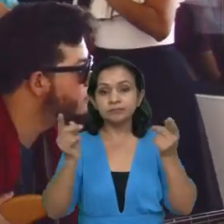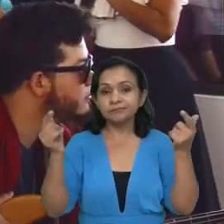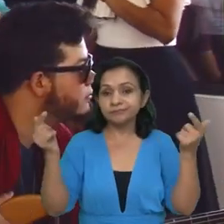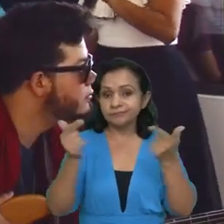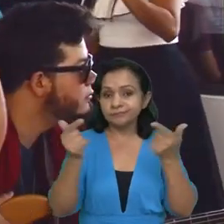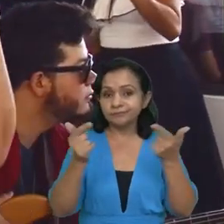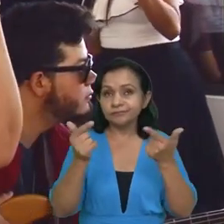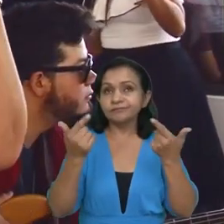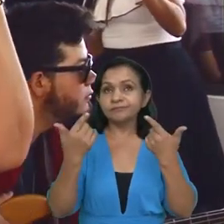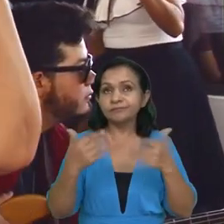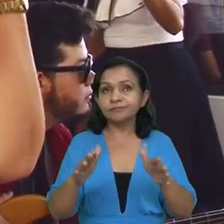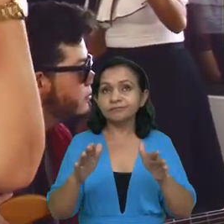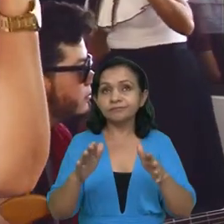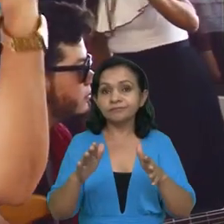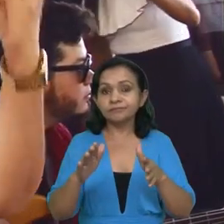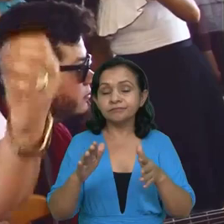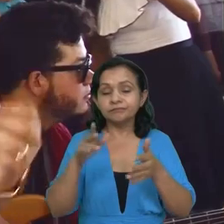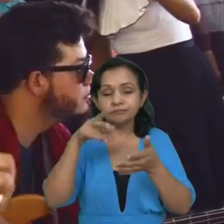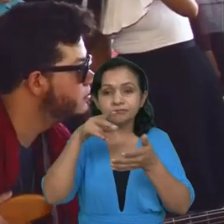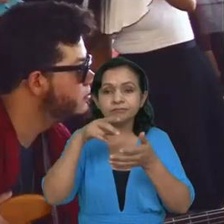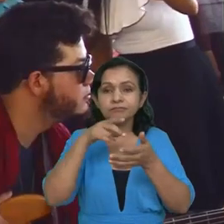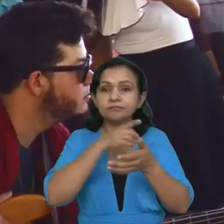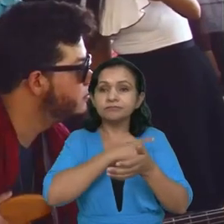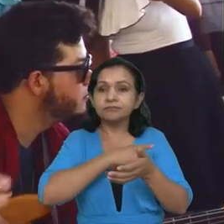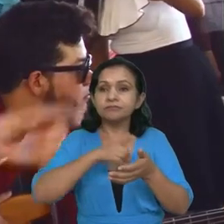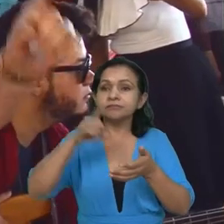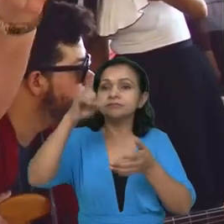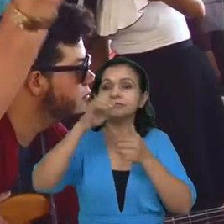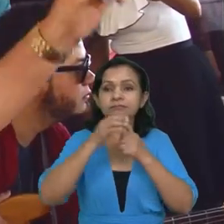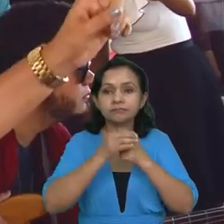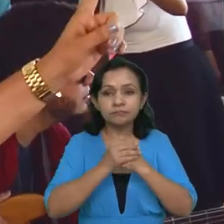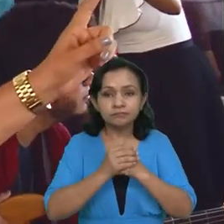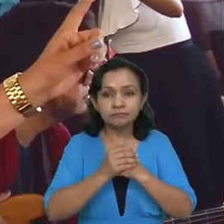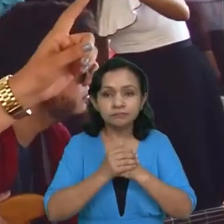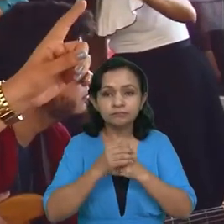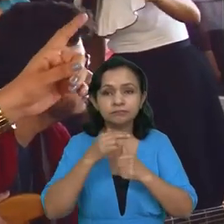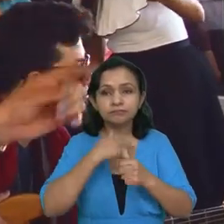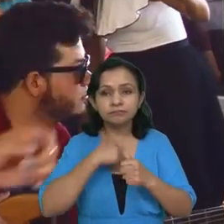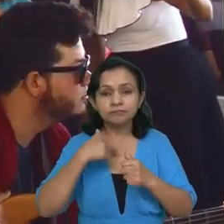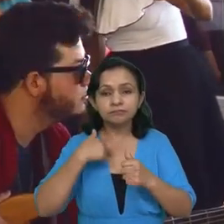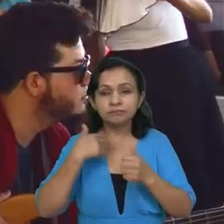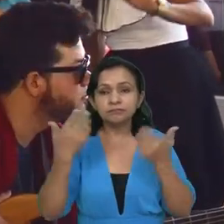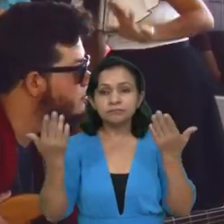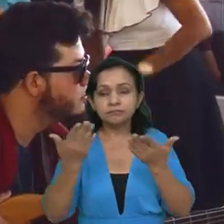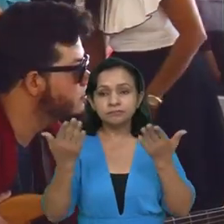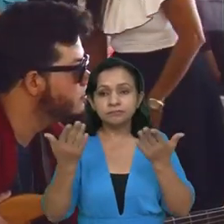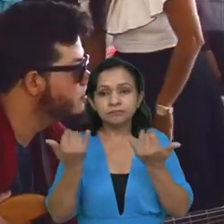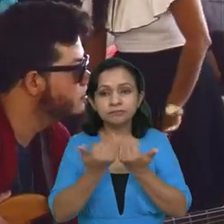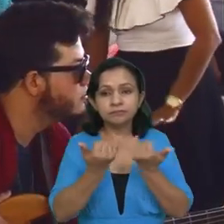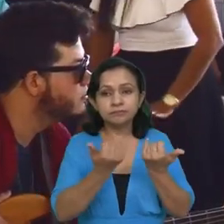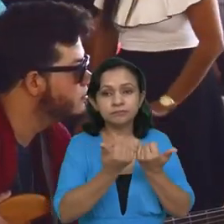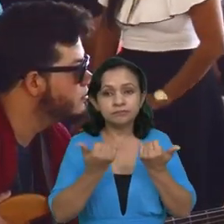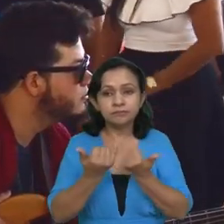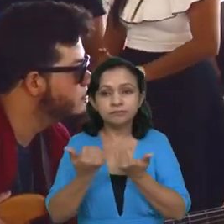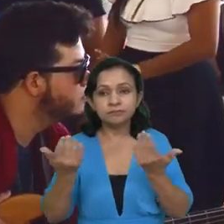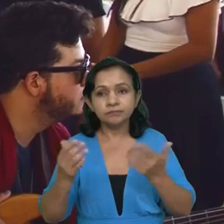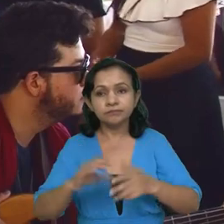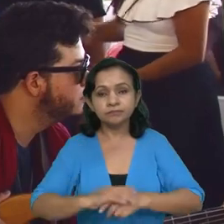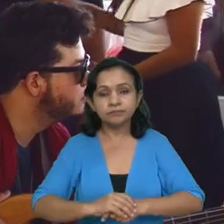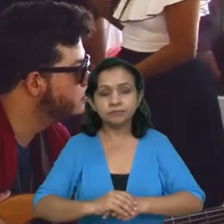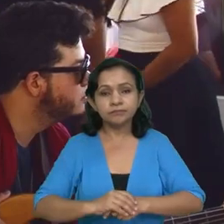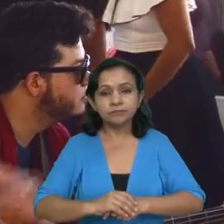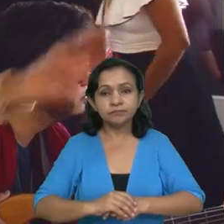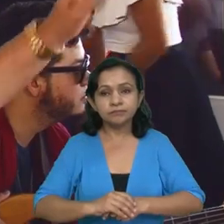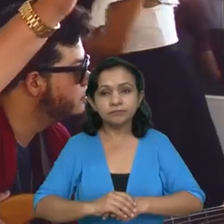ni siquiera oramos a dios le pedimos de corazón que no regrese en un evento como esa en nuestra vida